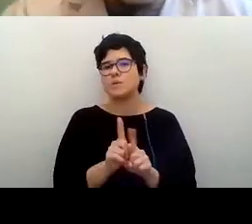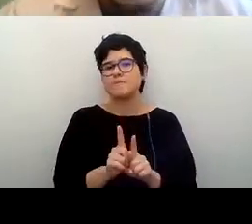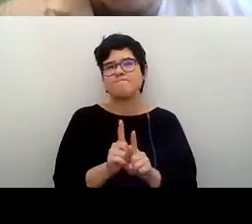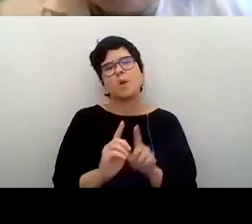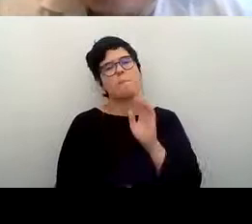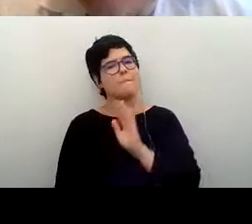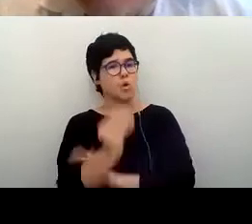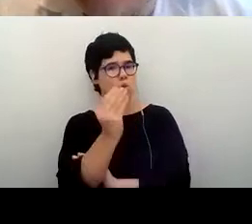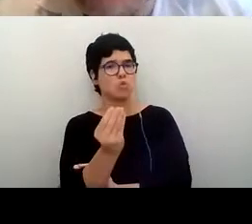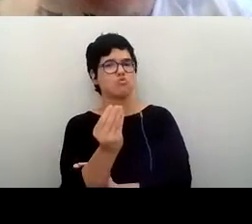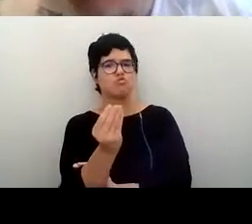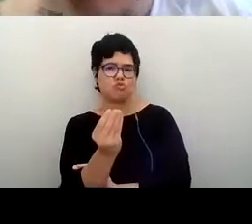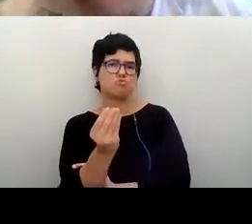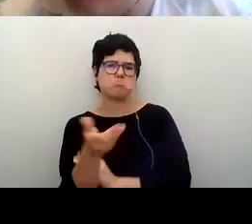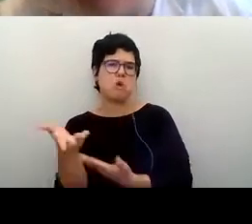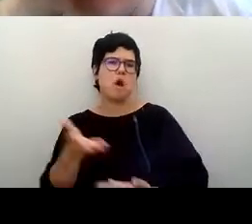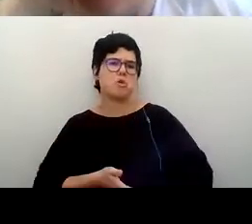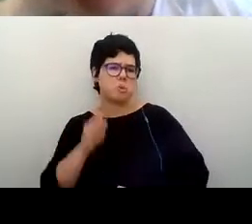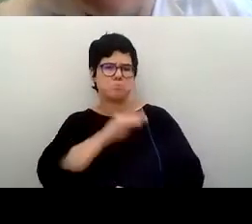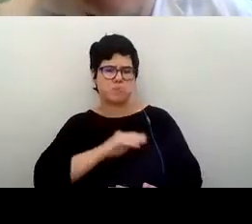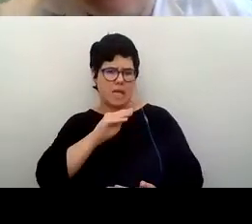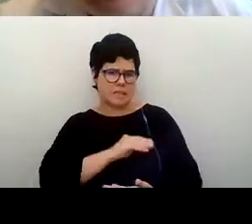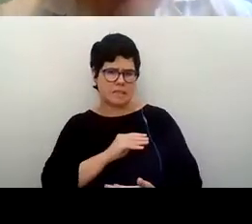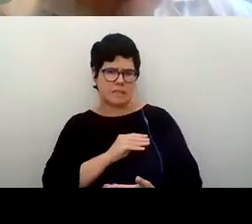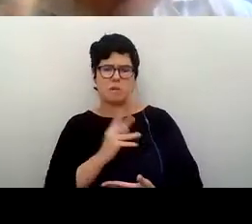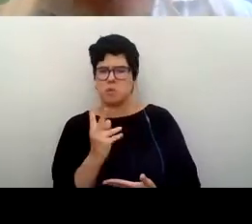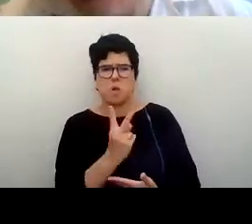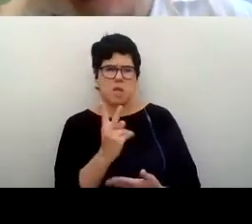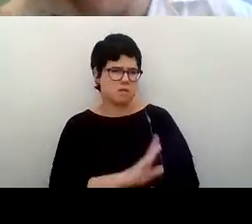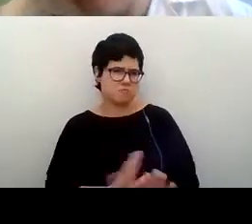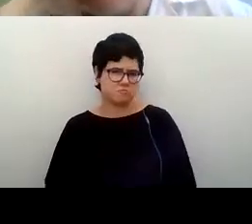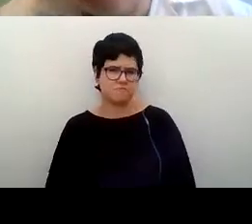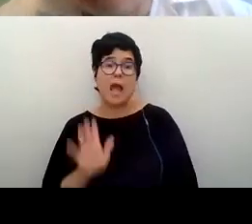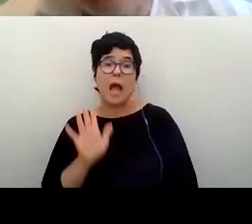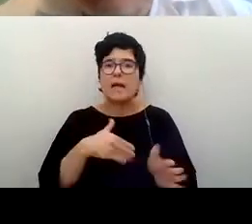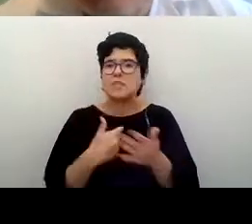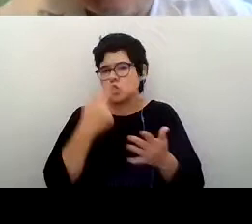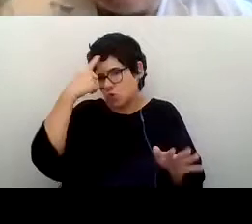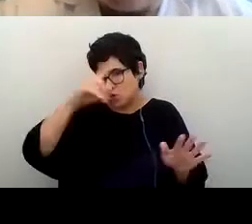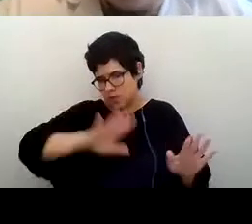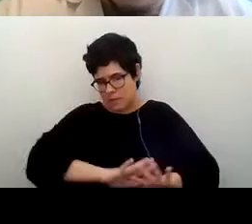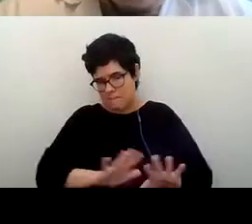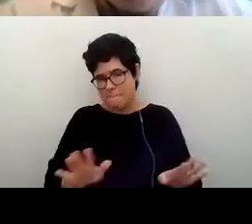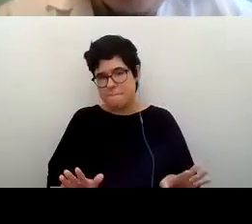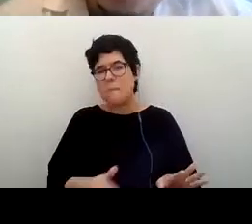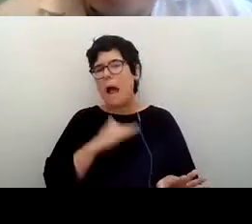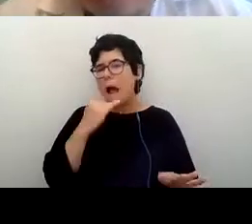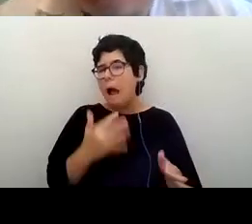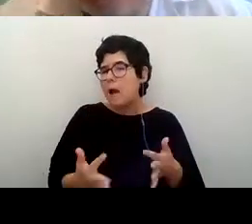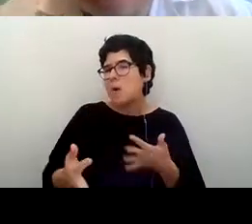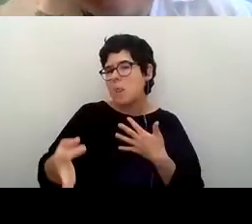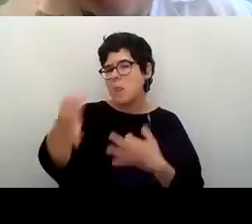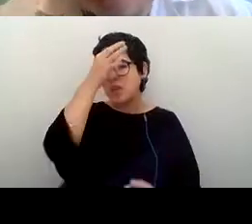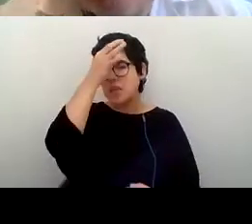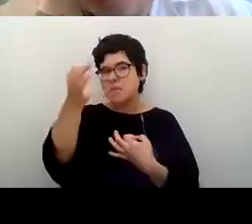bien para el ejercicio físico, cualquiera de los dos. Hasta donde yo sé, igual hay algún detalle que desconozco